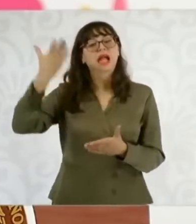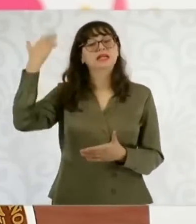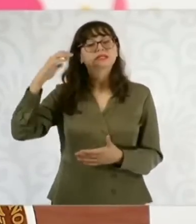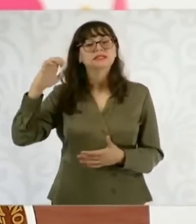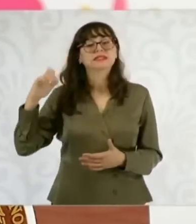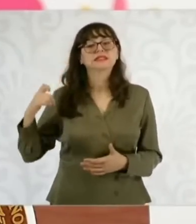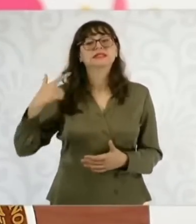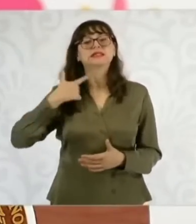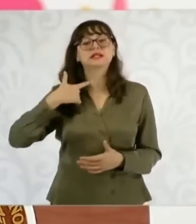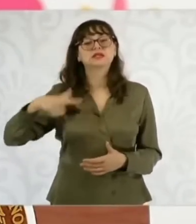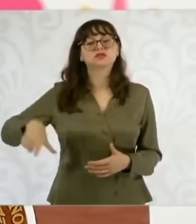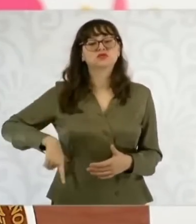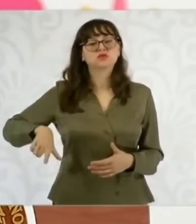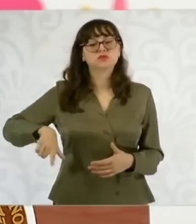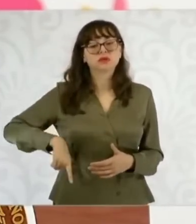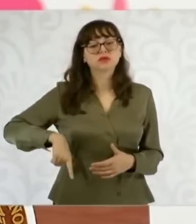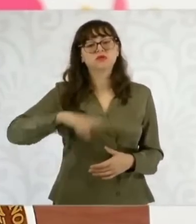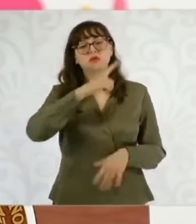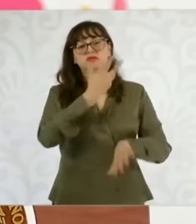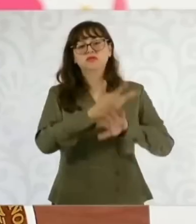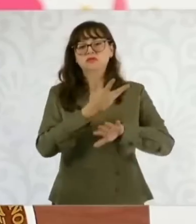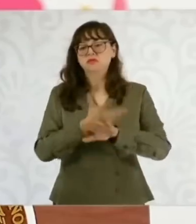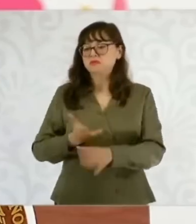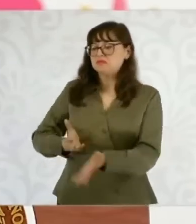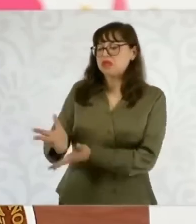las agencias estadounidenses,